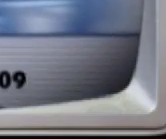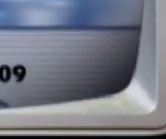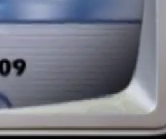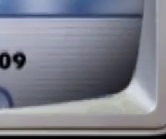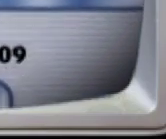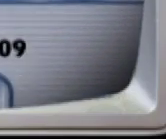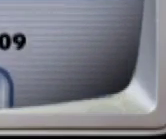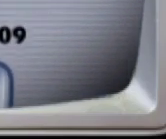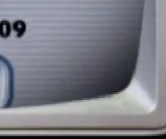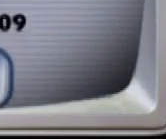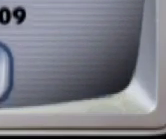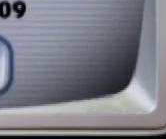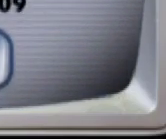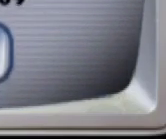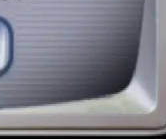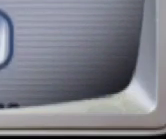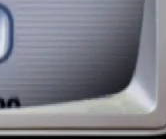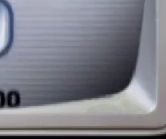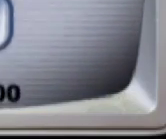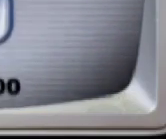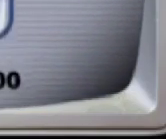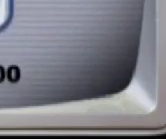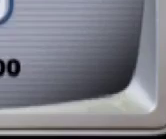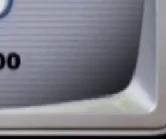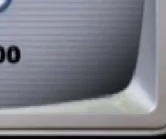Life, gente que cuida la gente.